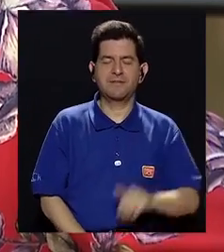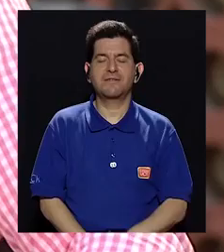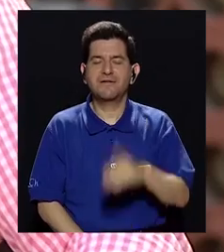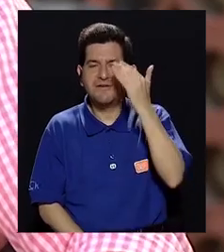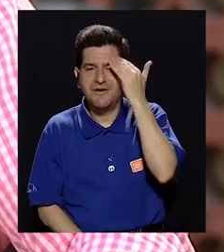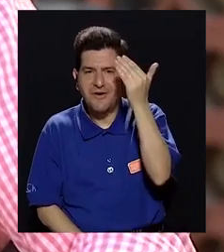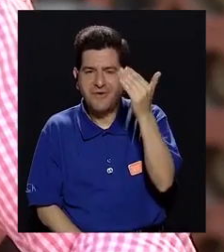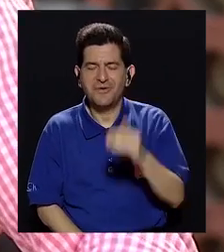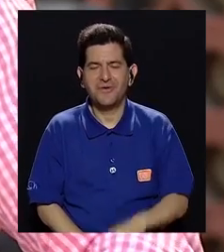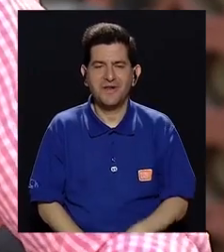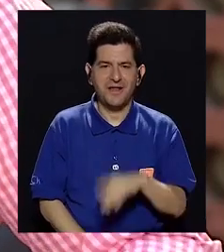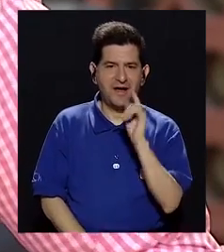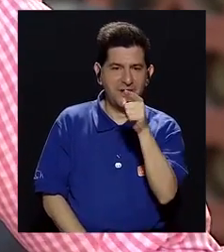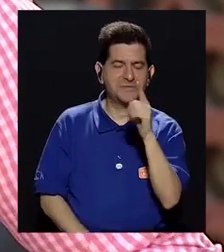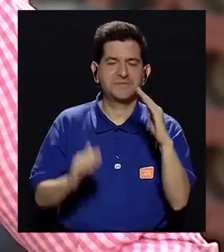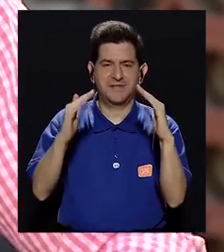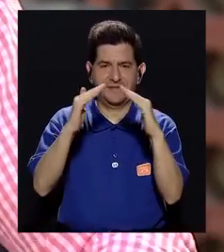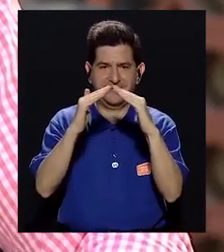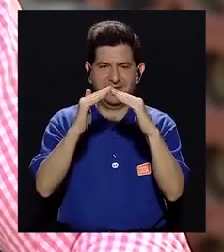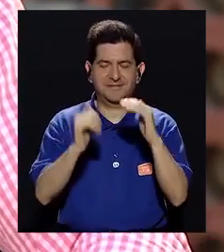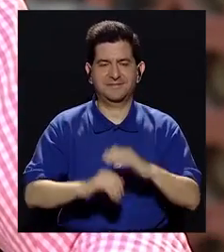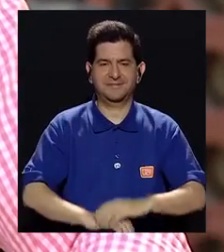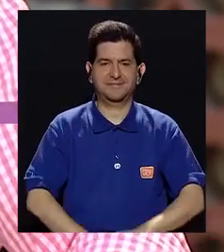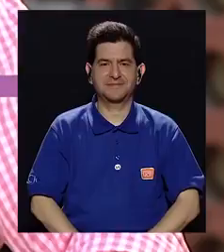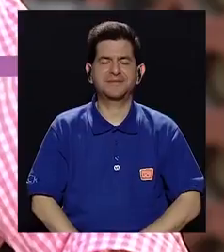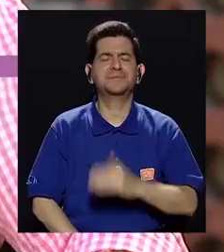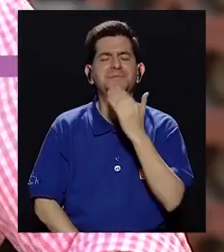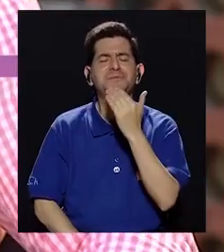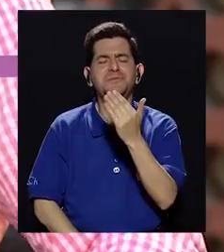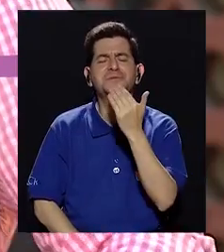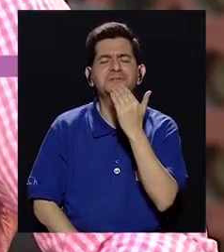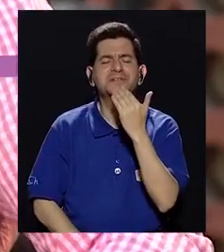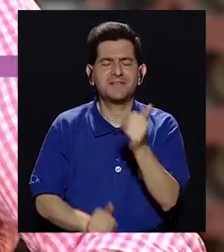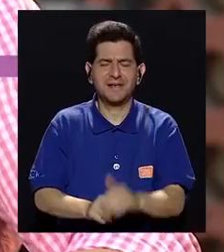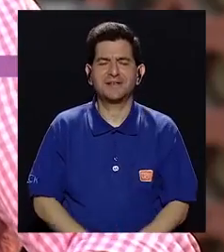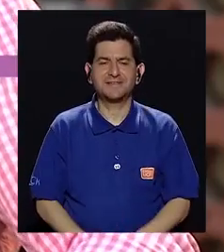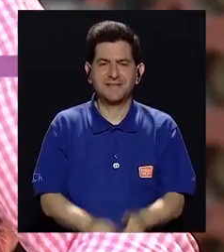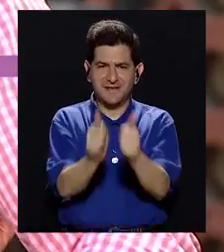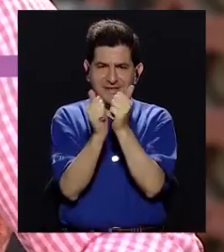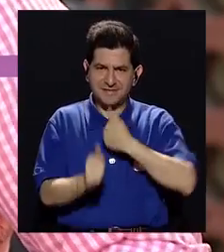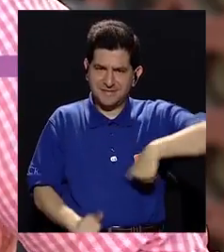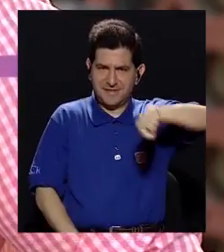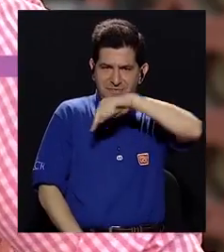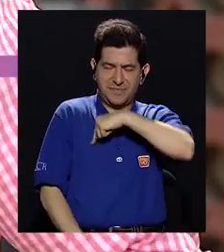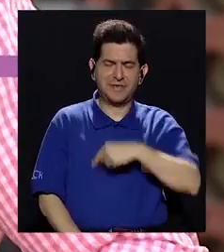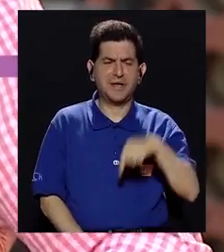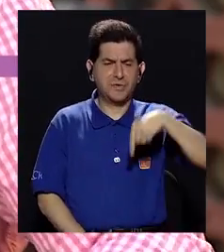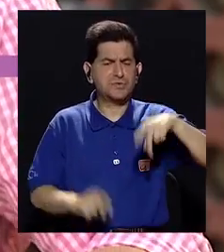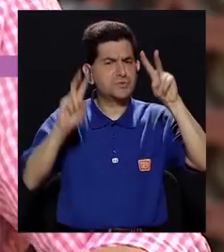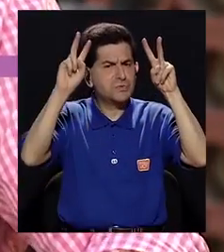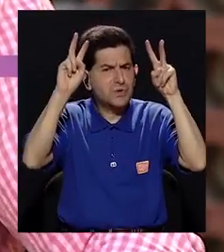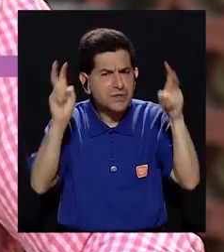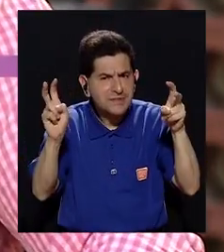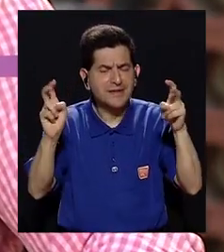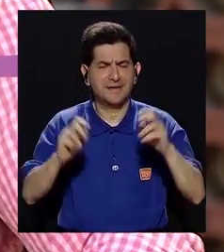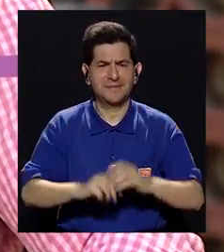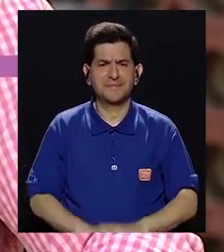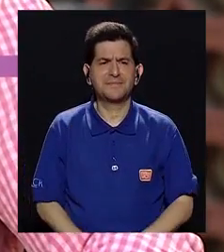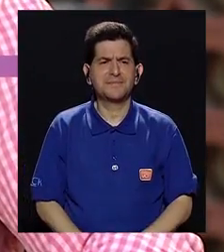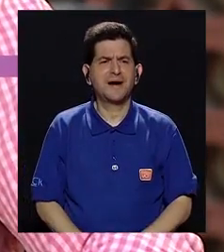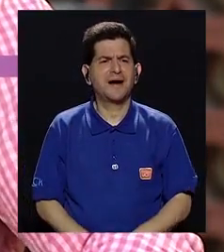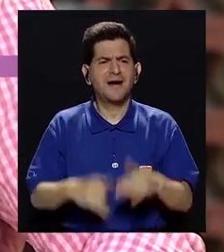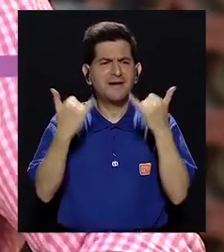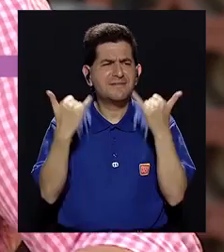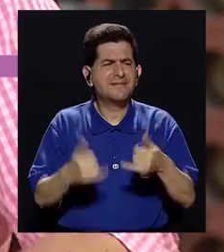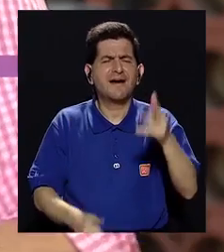Aguilar. Hola Fabiola, hola a ustedes en sus hogares. Muchísimas gracias por acompañarnos. Y Fabiola, hoy vamos a tratar un tema